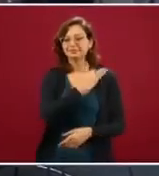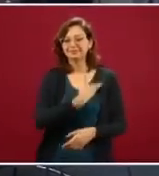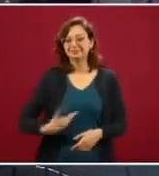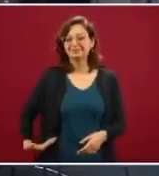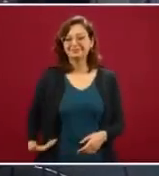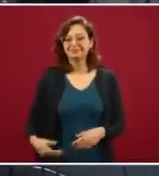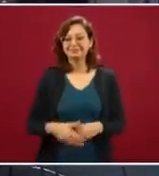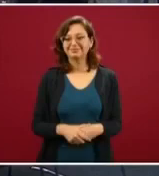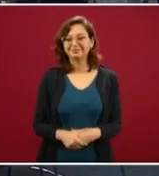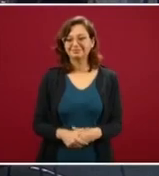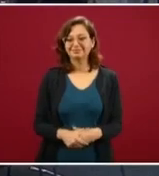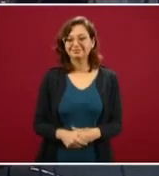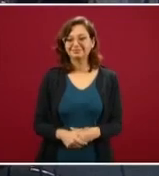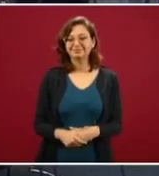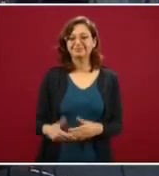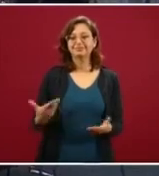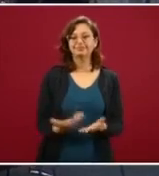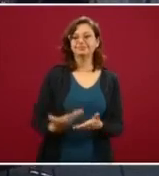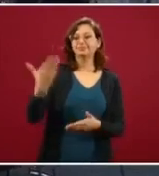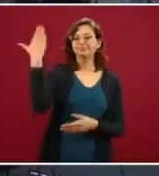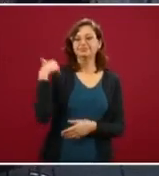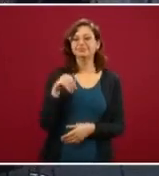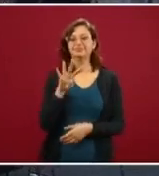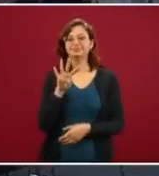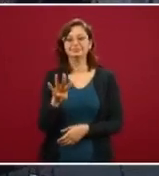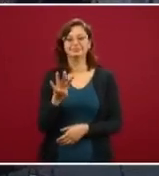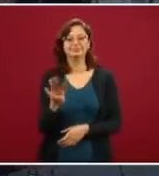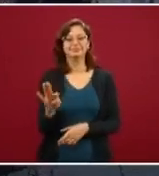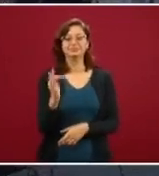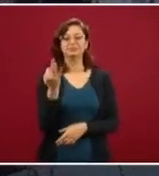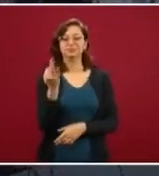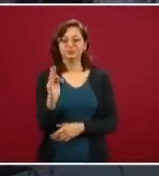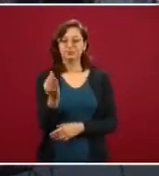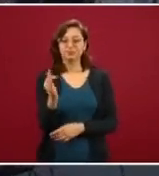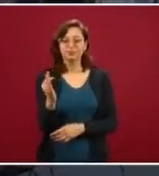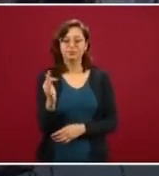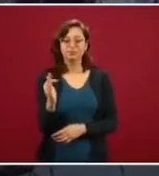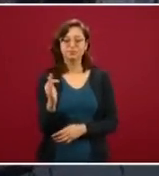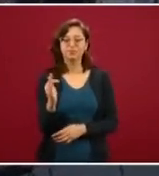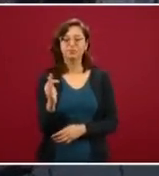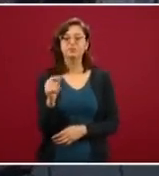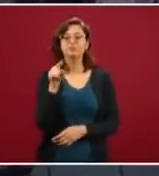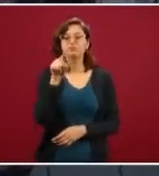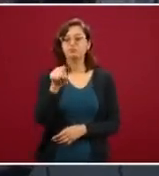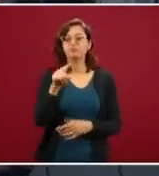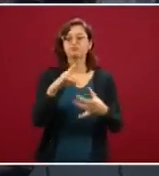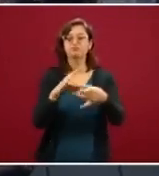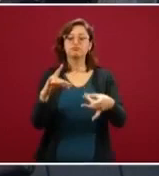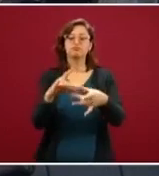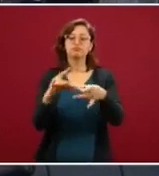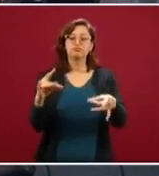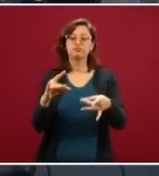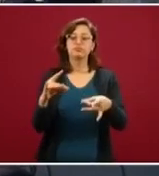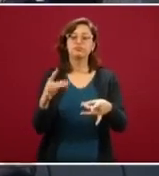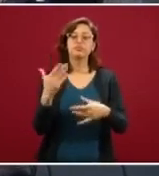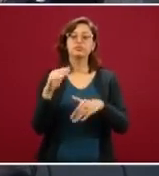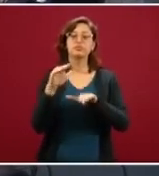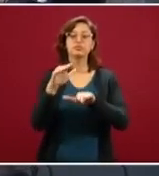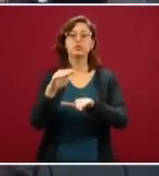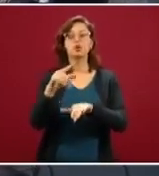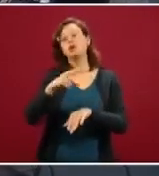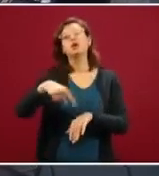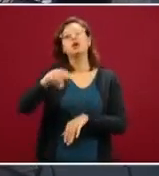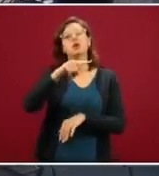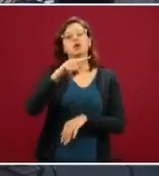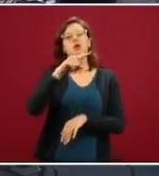presidente. El pasado 19 de febrero, cuando usted dio a conocer los detalles del rescate de los